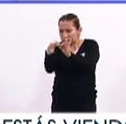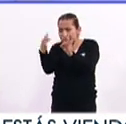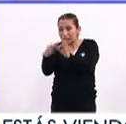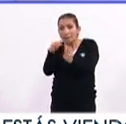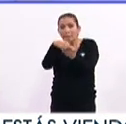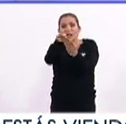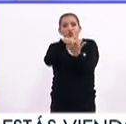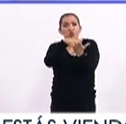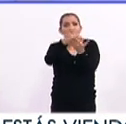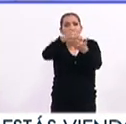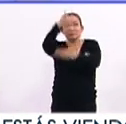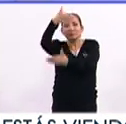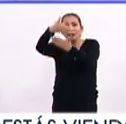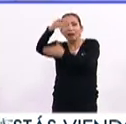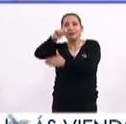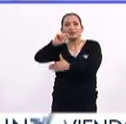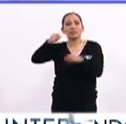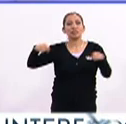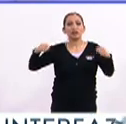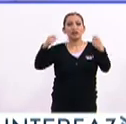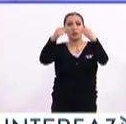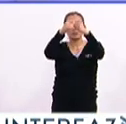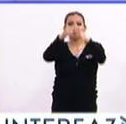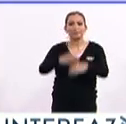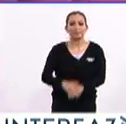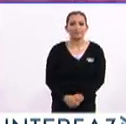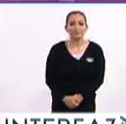las pinturas murales de Teotihuacán.